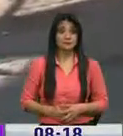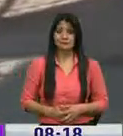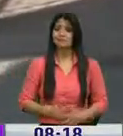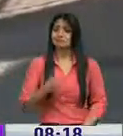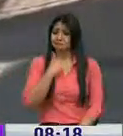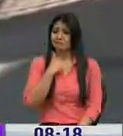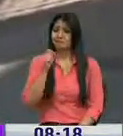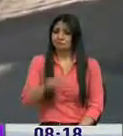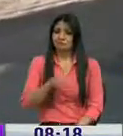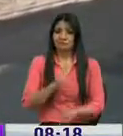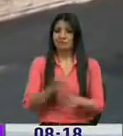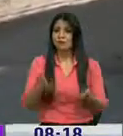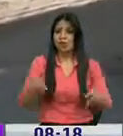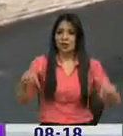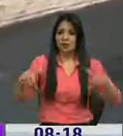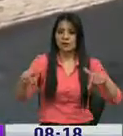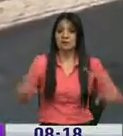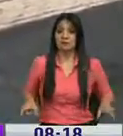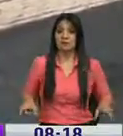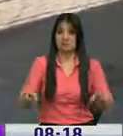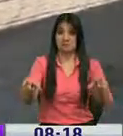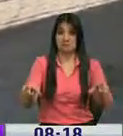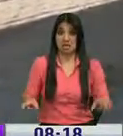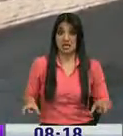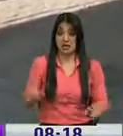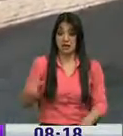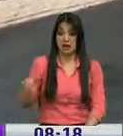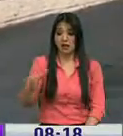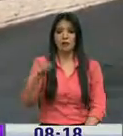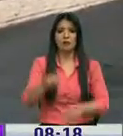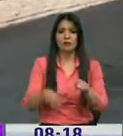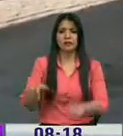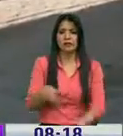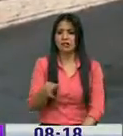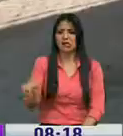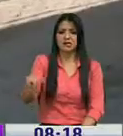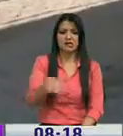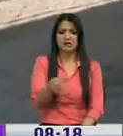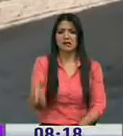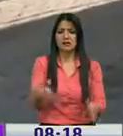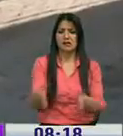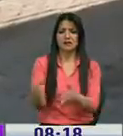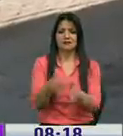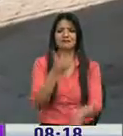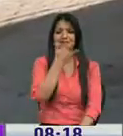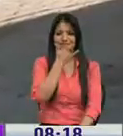bastante, por lo que no hay cómo subir, el camino está bien feo, entonces afecta para